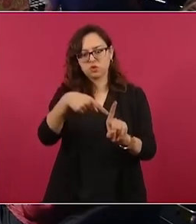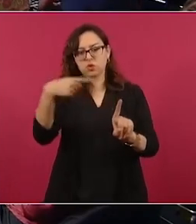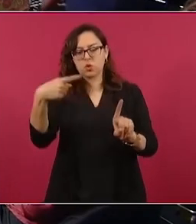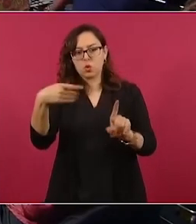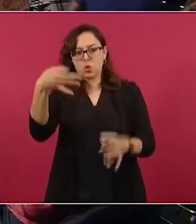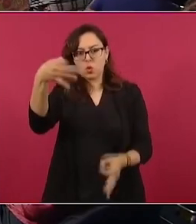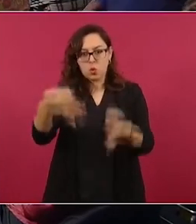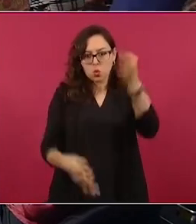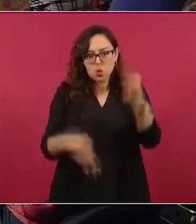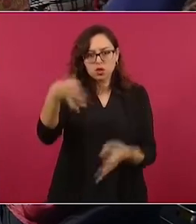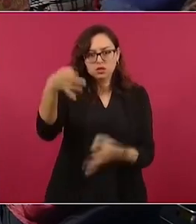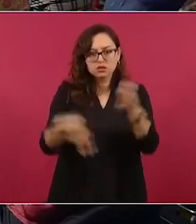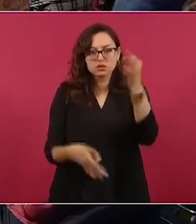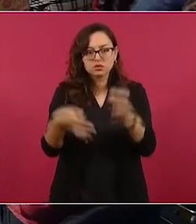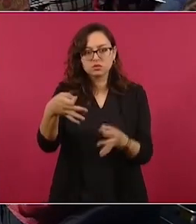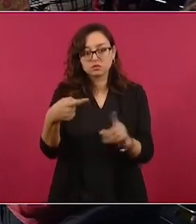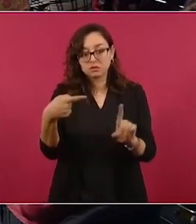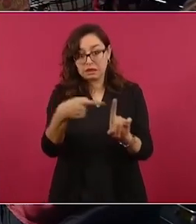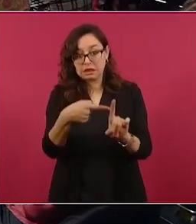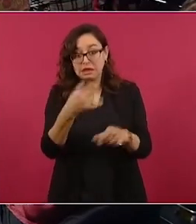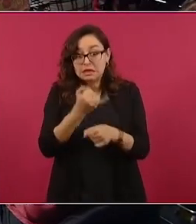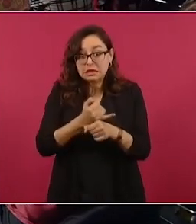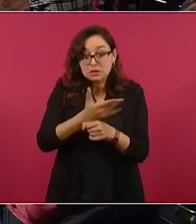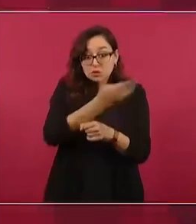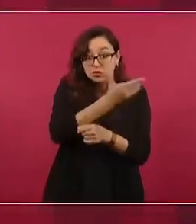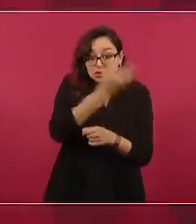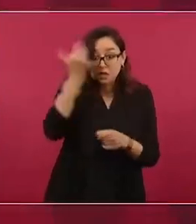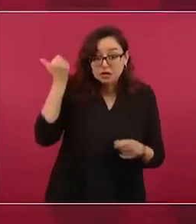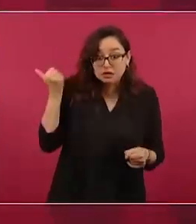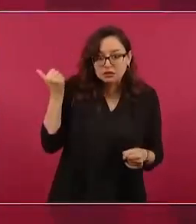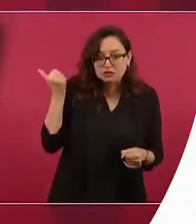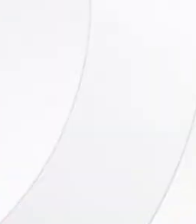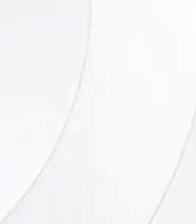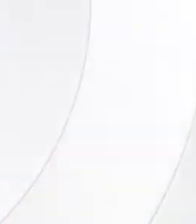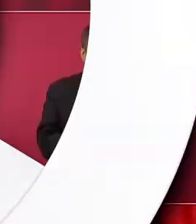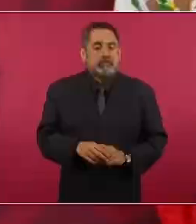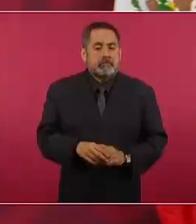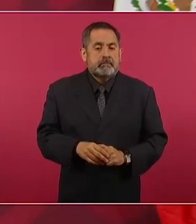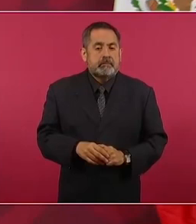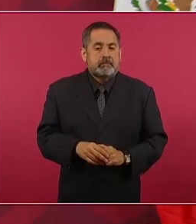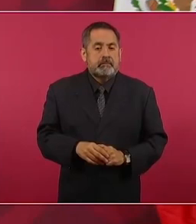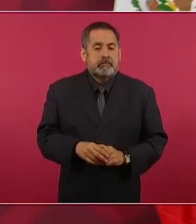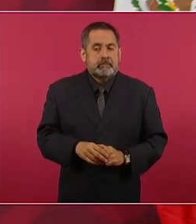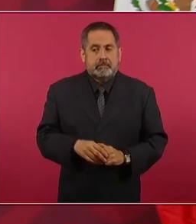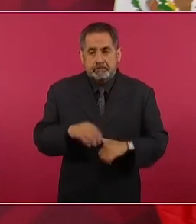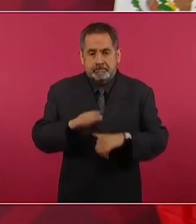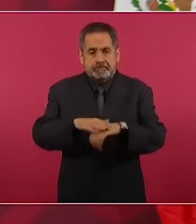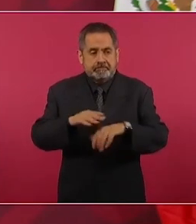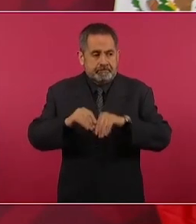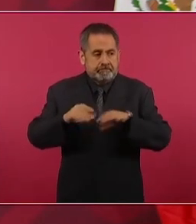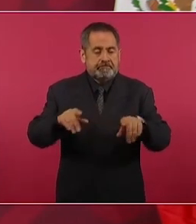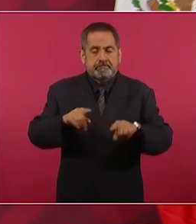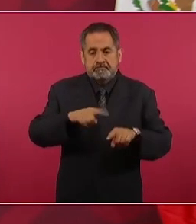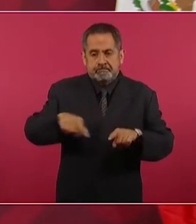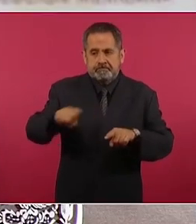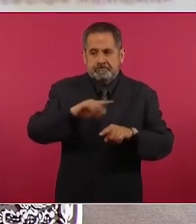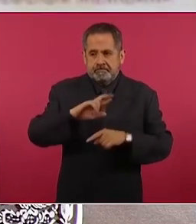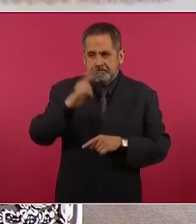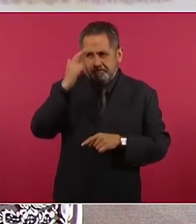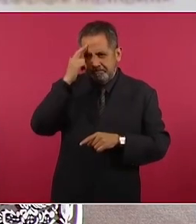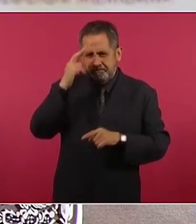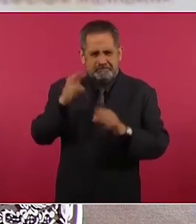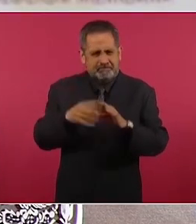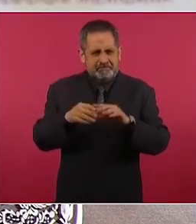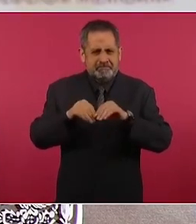acusado injustamente, pues, tiene que hablar. Recordatorio respetuoso